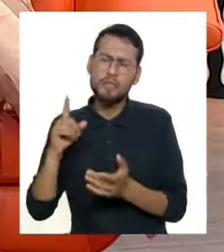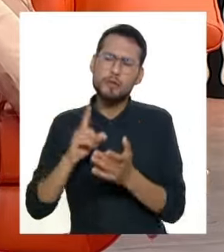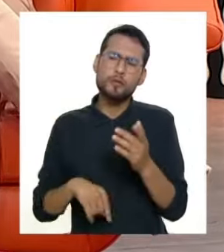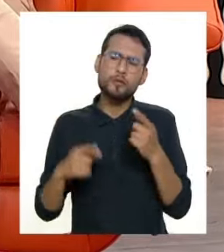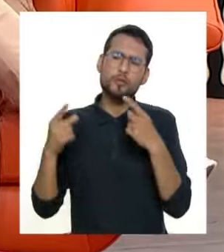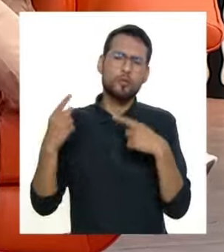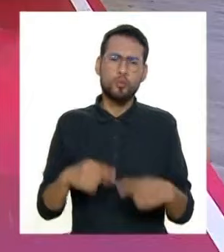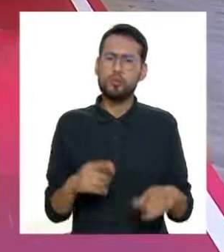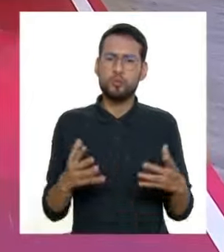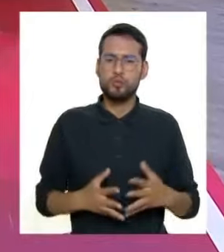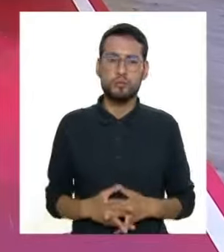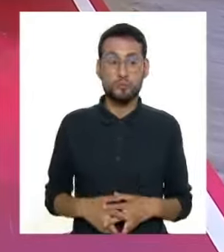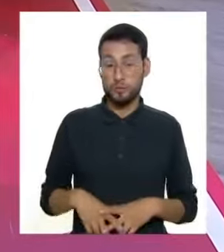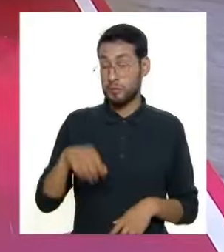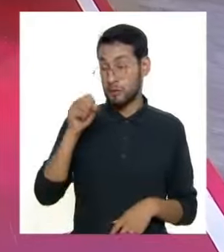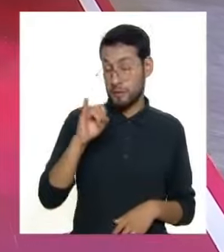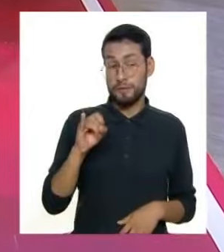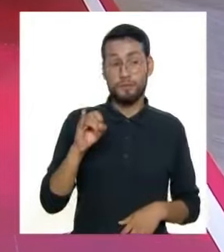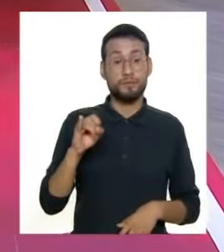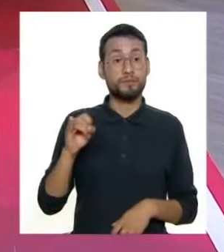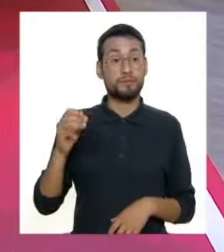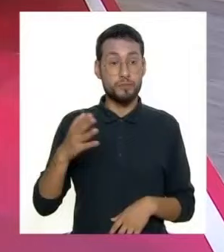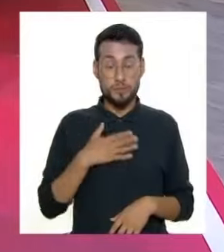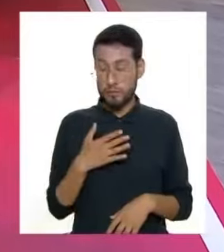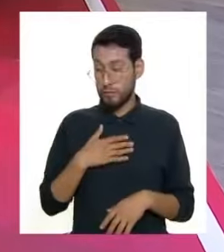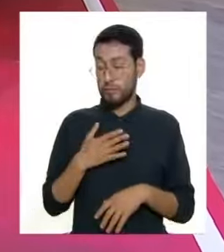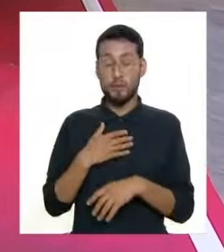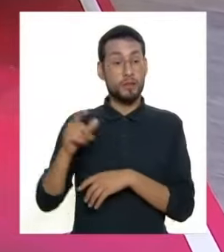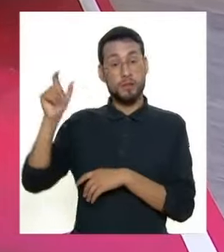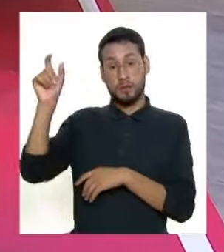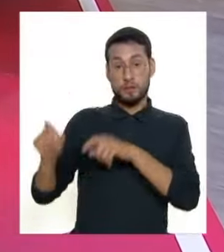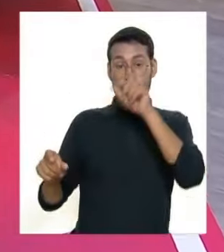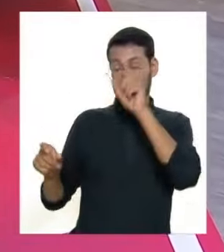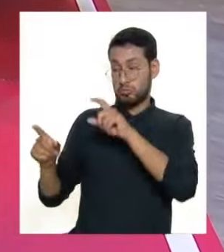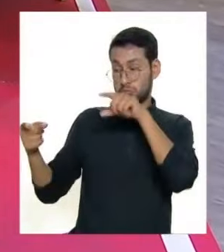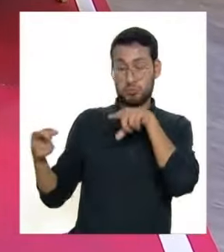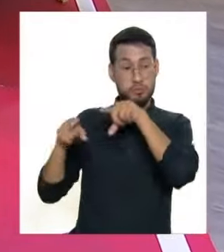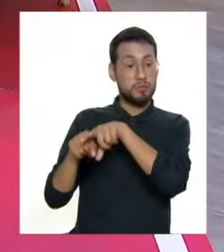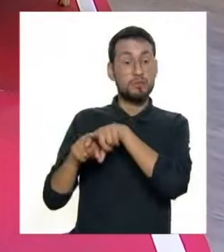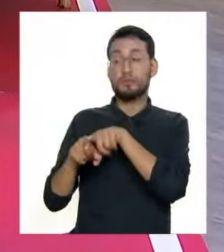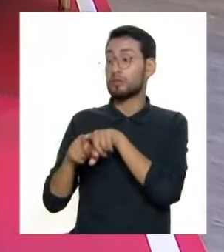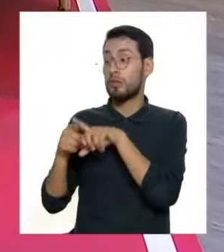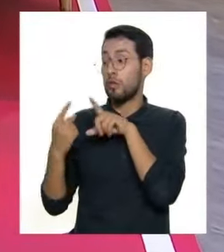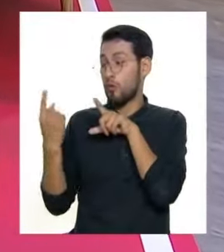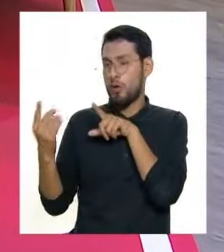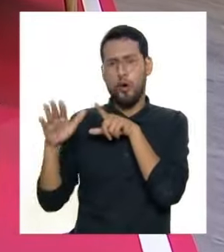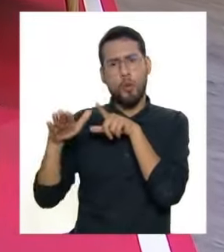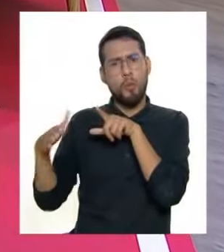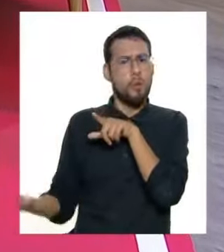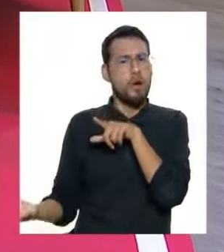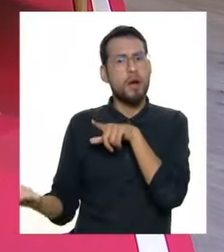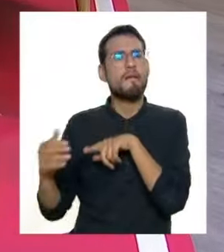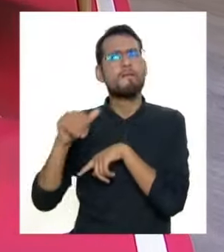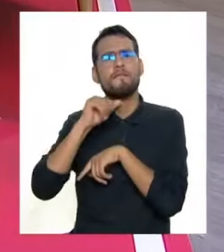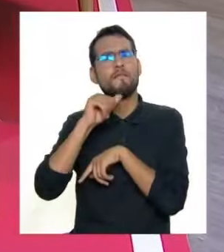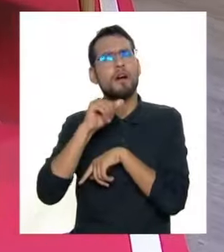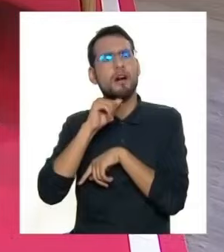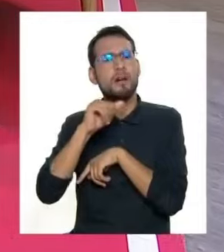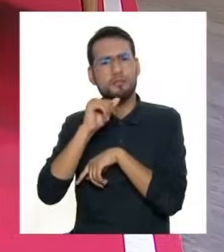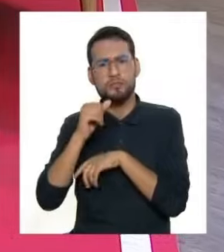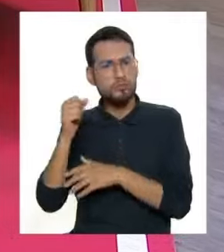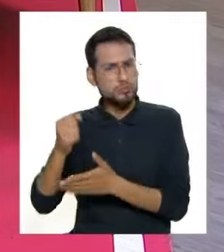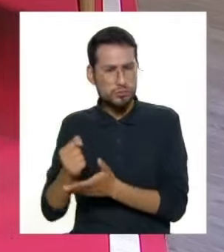sucede en el caso de que yo entablo una relación con una persona y uno de los dos fallece, pero no hubo